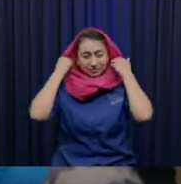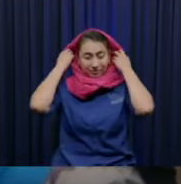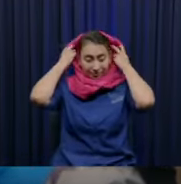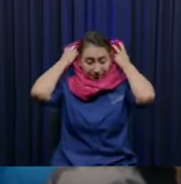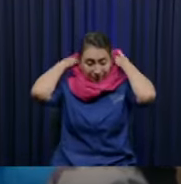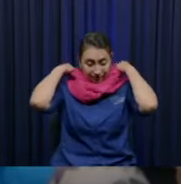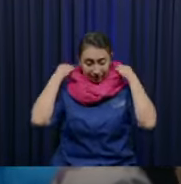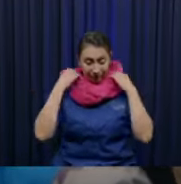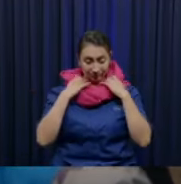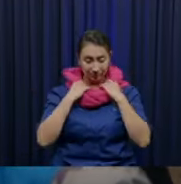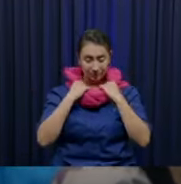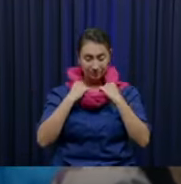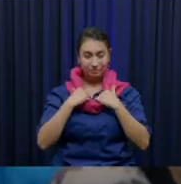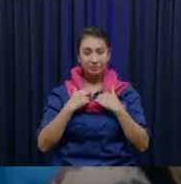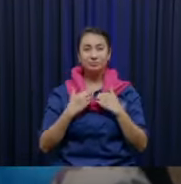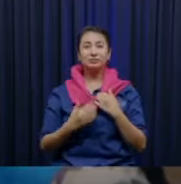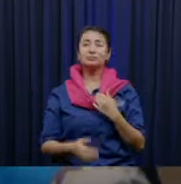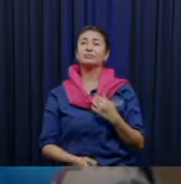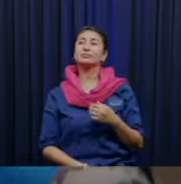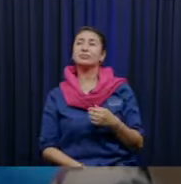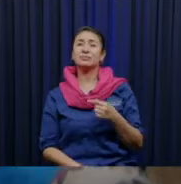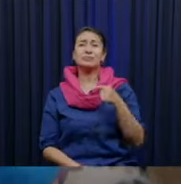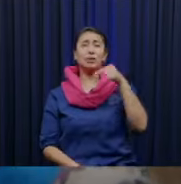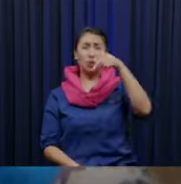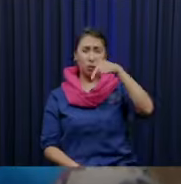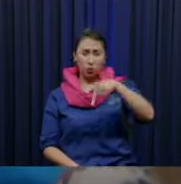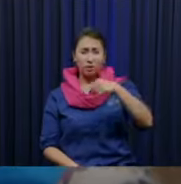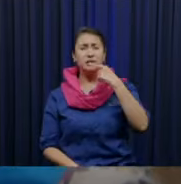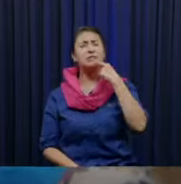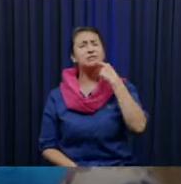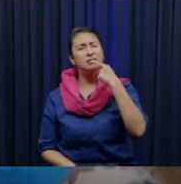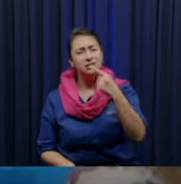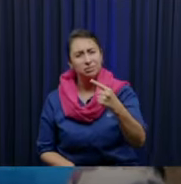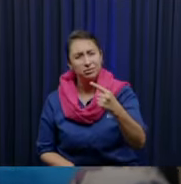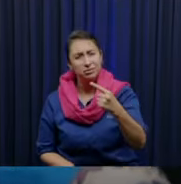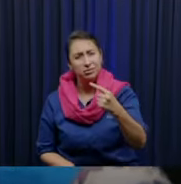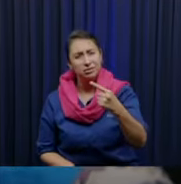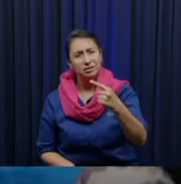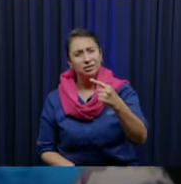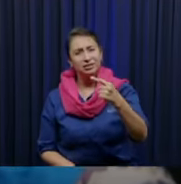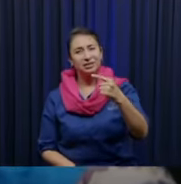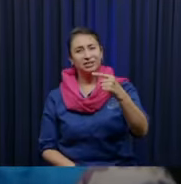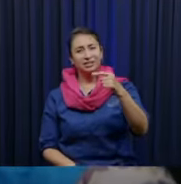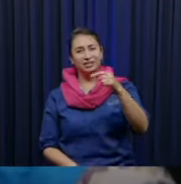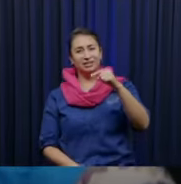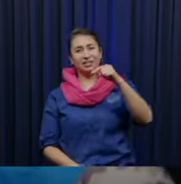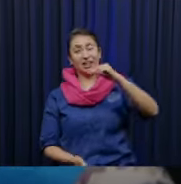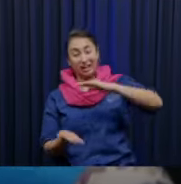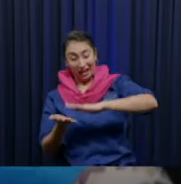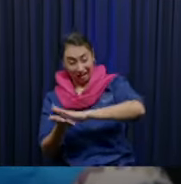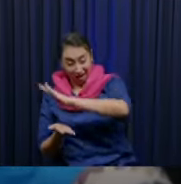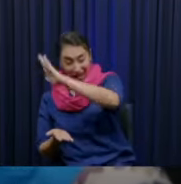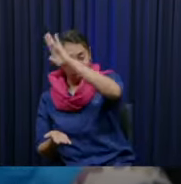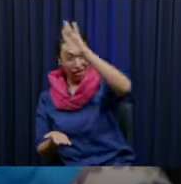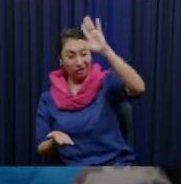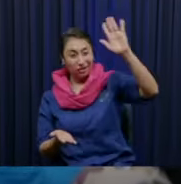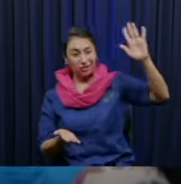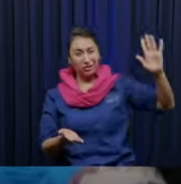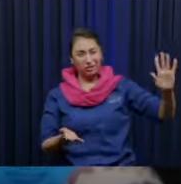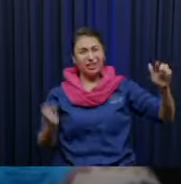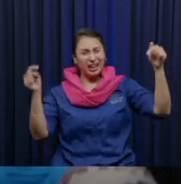Declaramos esta tarde que la gloria postrera de tu casa va a ser mayor que la primera.